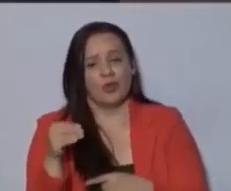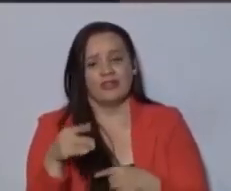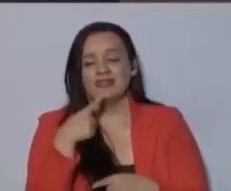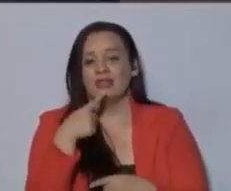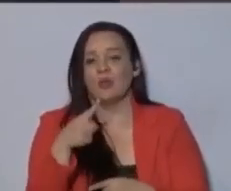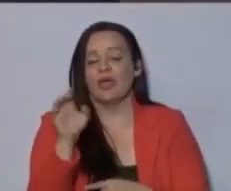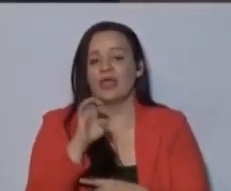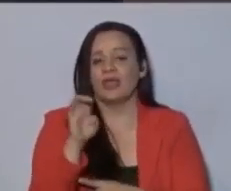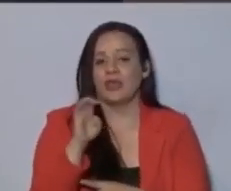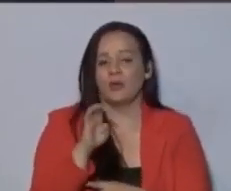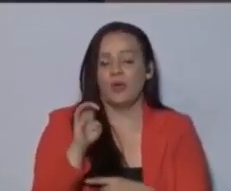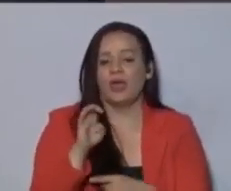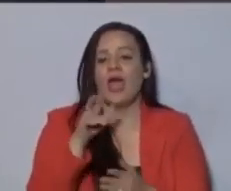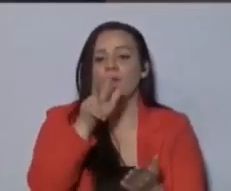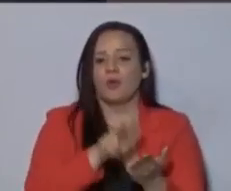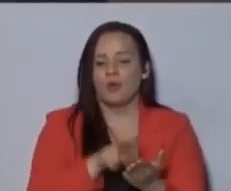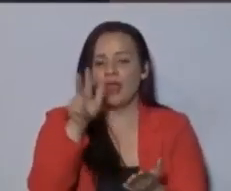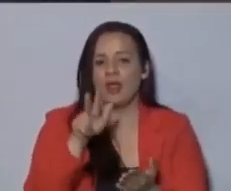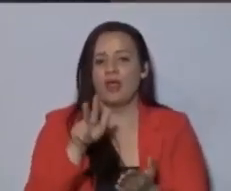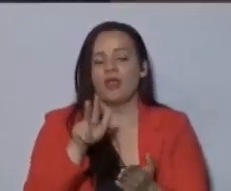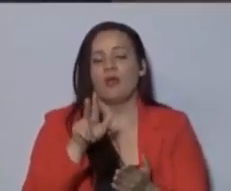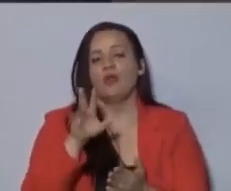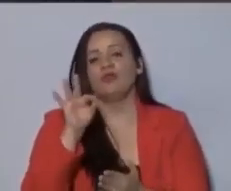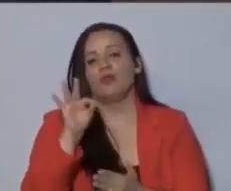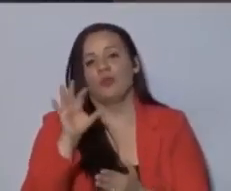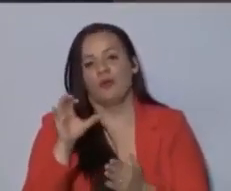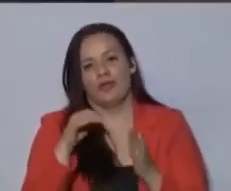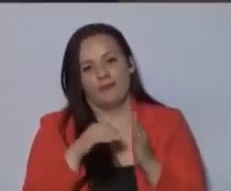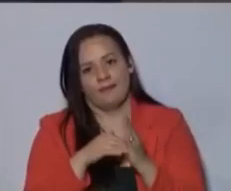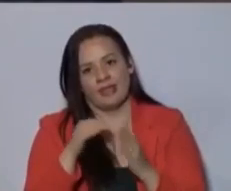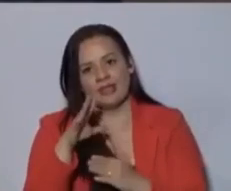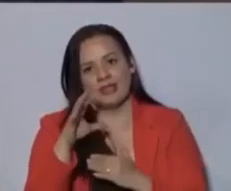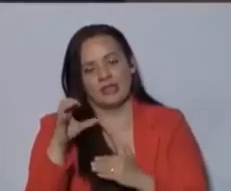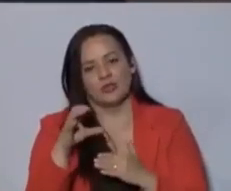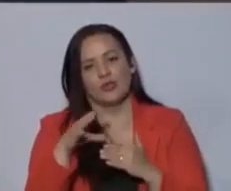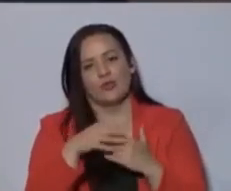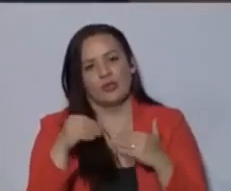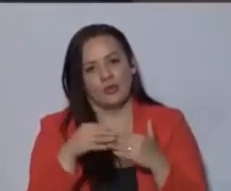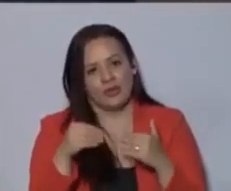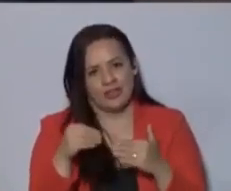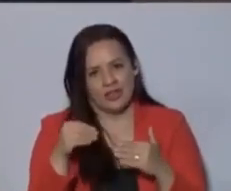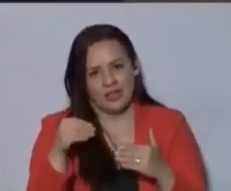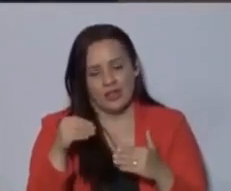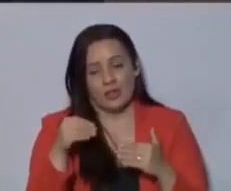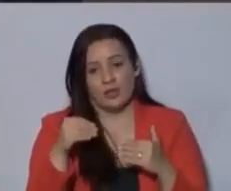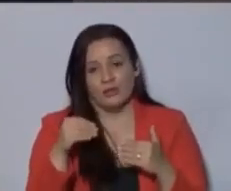eurobonos en 1.500 millones de dólares. No hubiera habido la necesidad de salir a la carrera en marzo